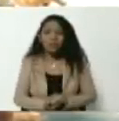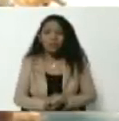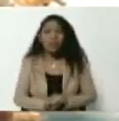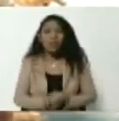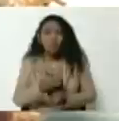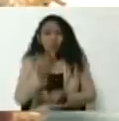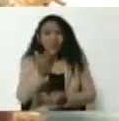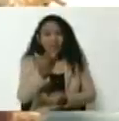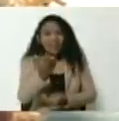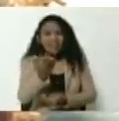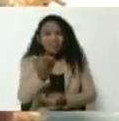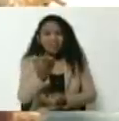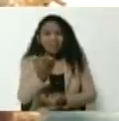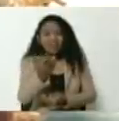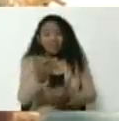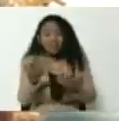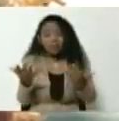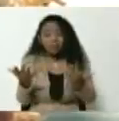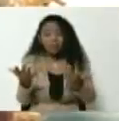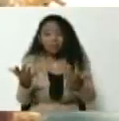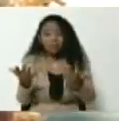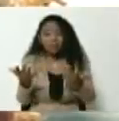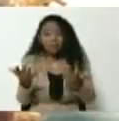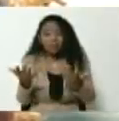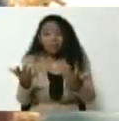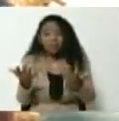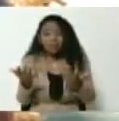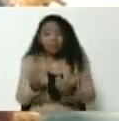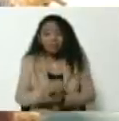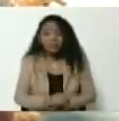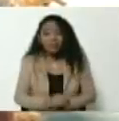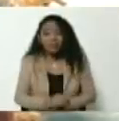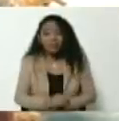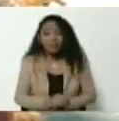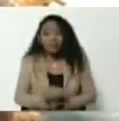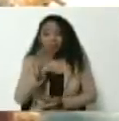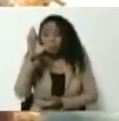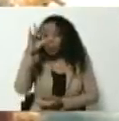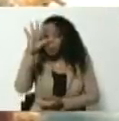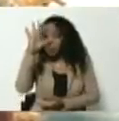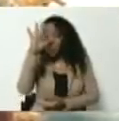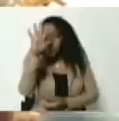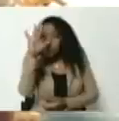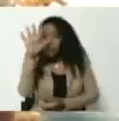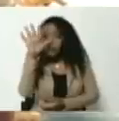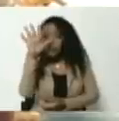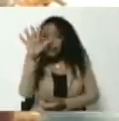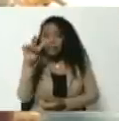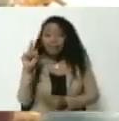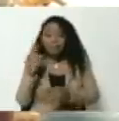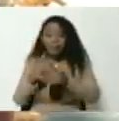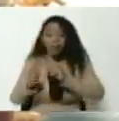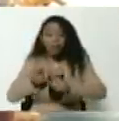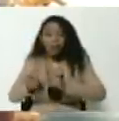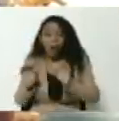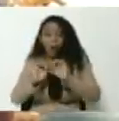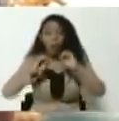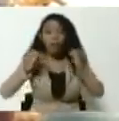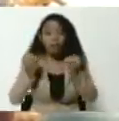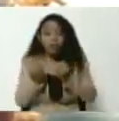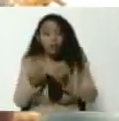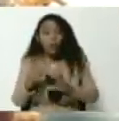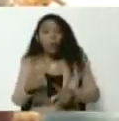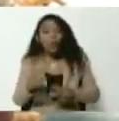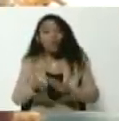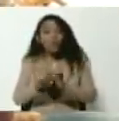¿Notan ustedes que, burlándose de los designios de la Organización Mundial de la